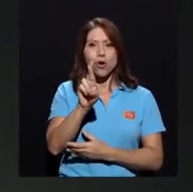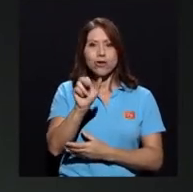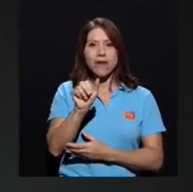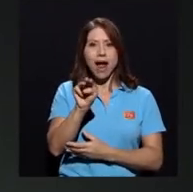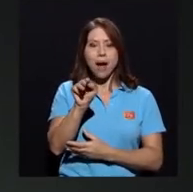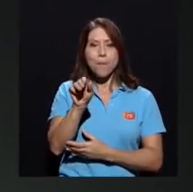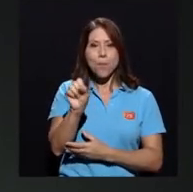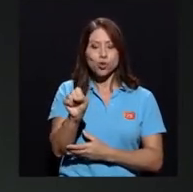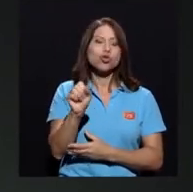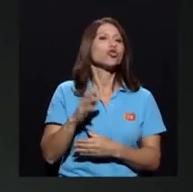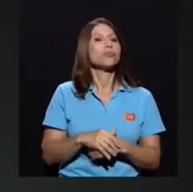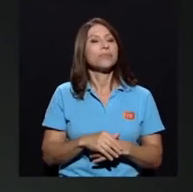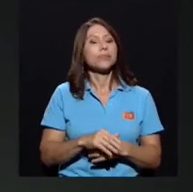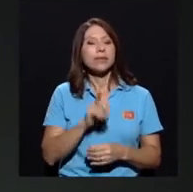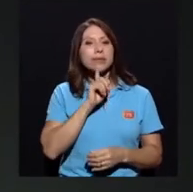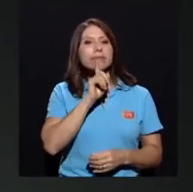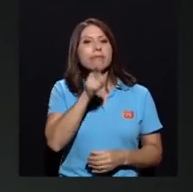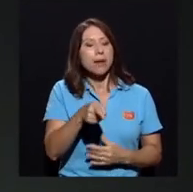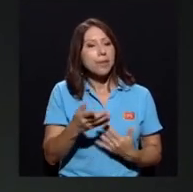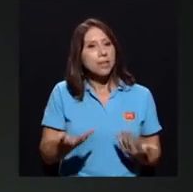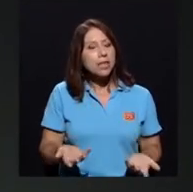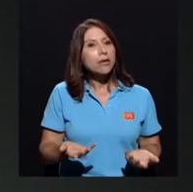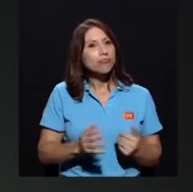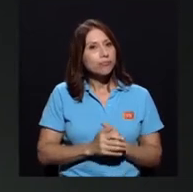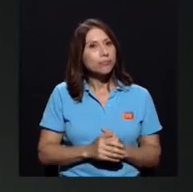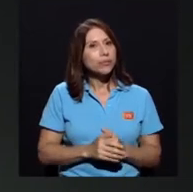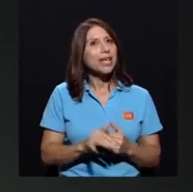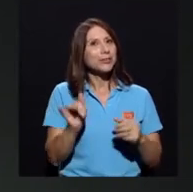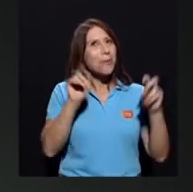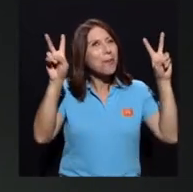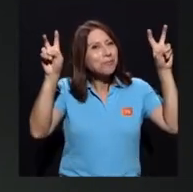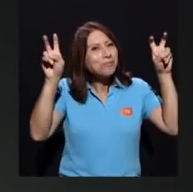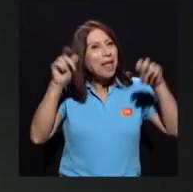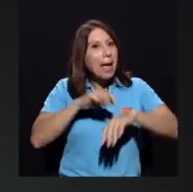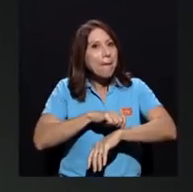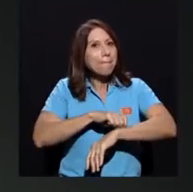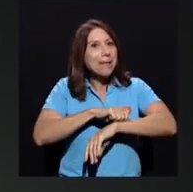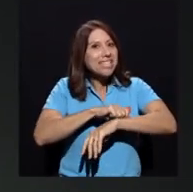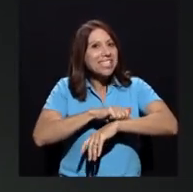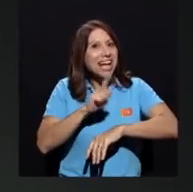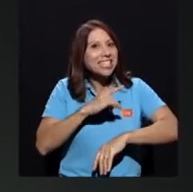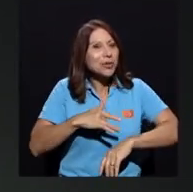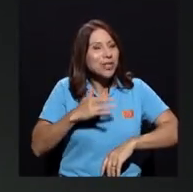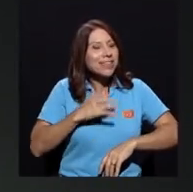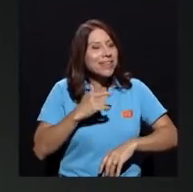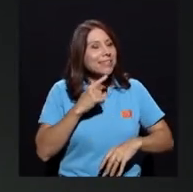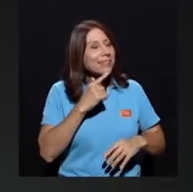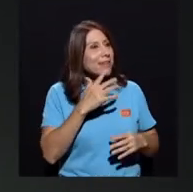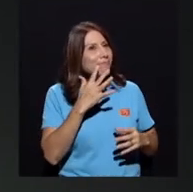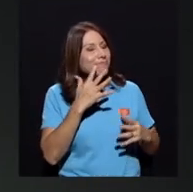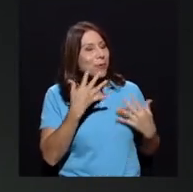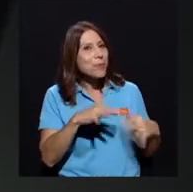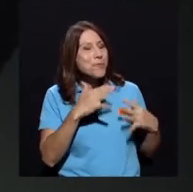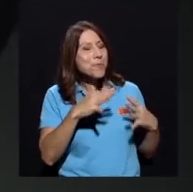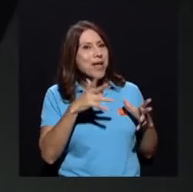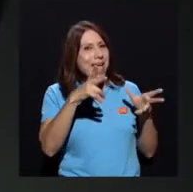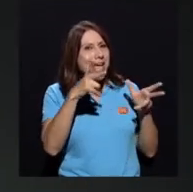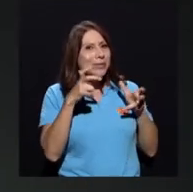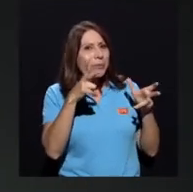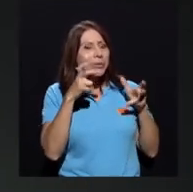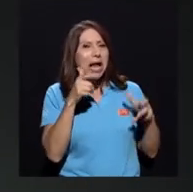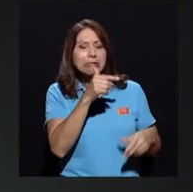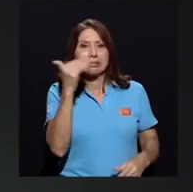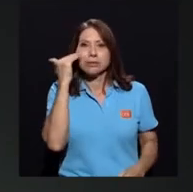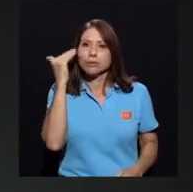y es realmente de pellizcarse y no sentirse el escucharlo en todo lo que sabe